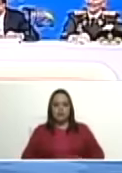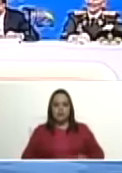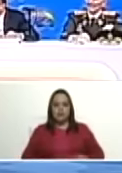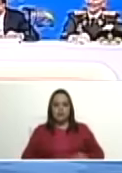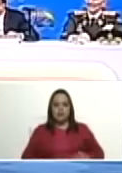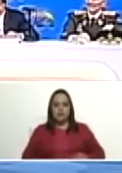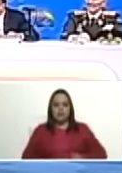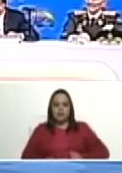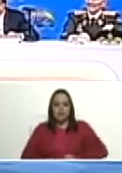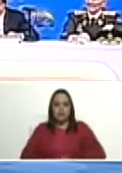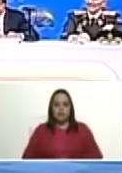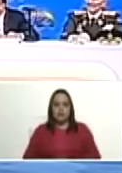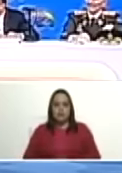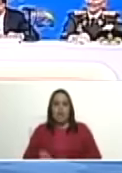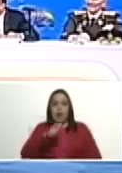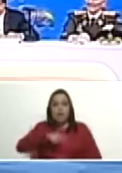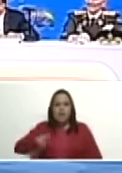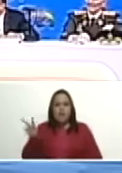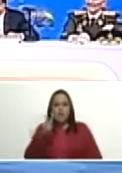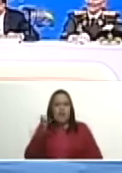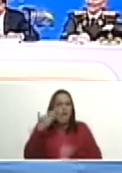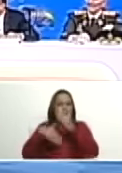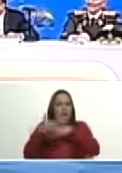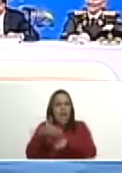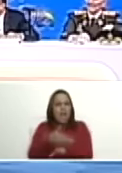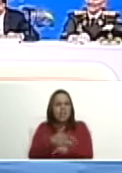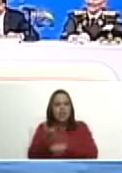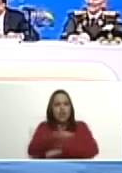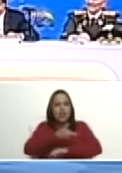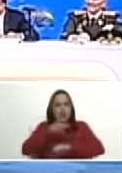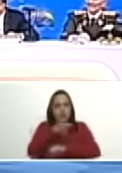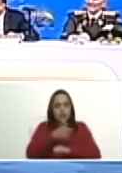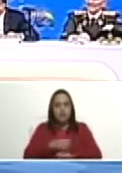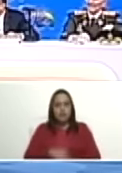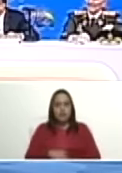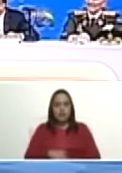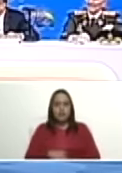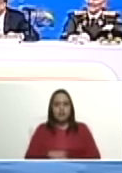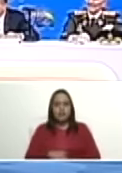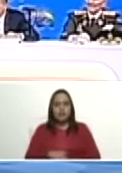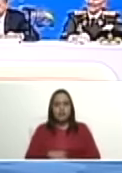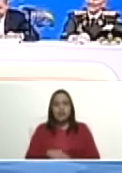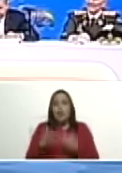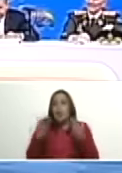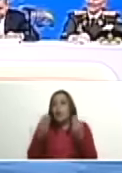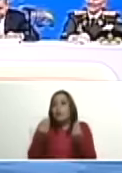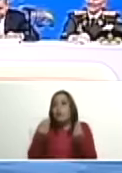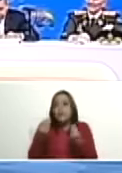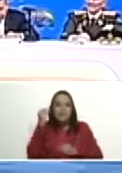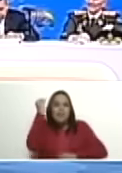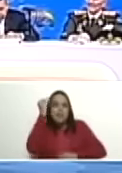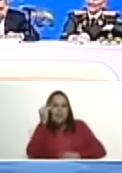Los venezolanos que estaban en el poder para la época, muy ingenuamente,